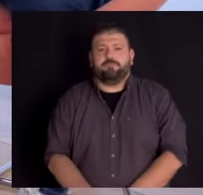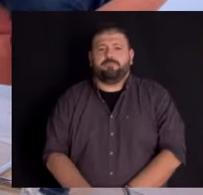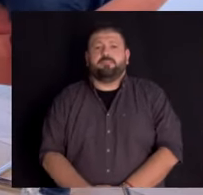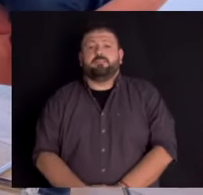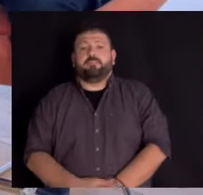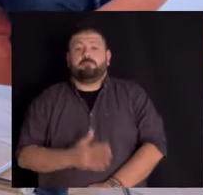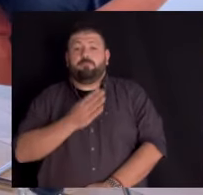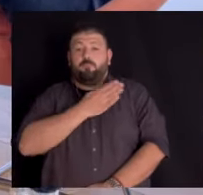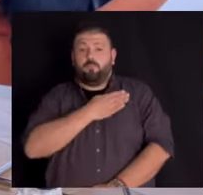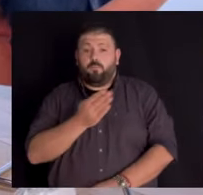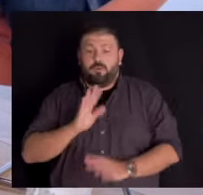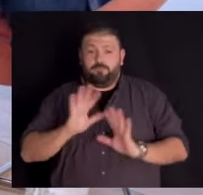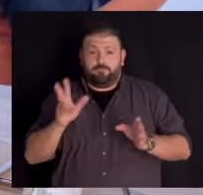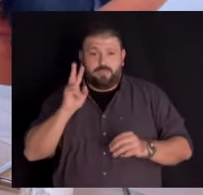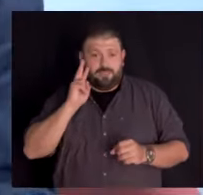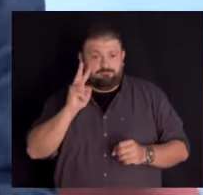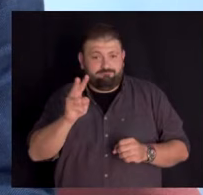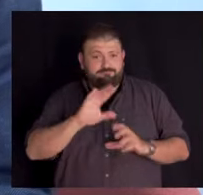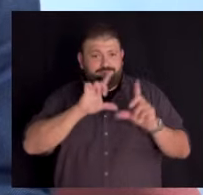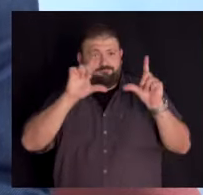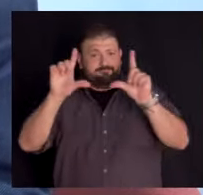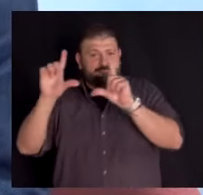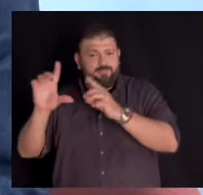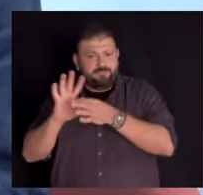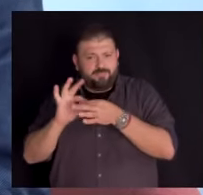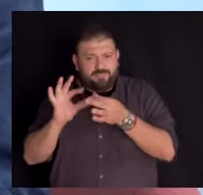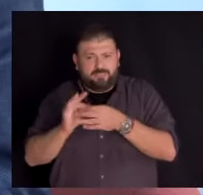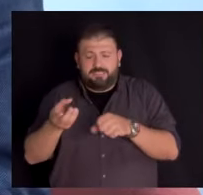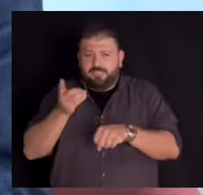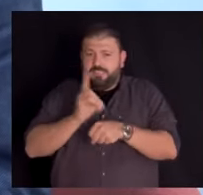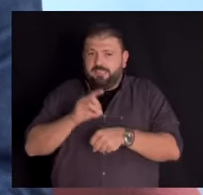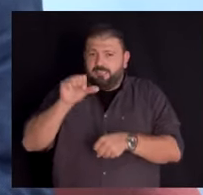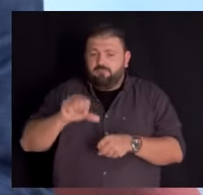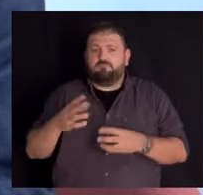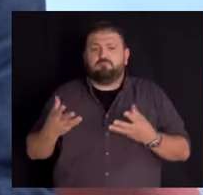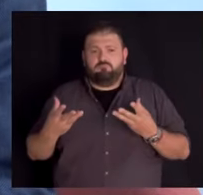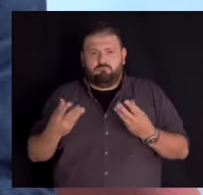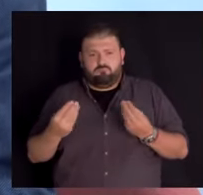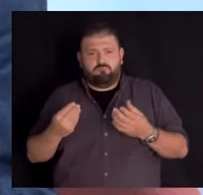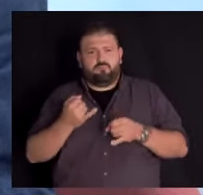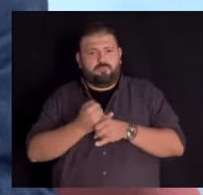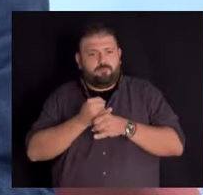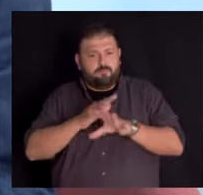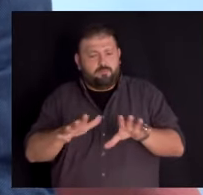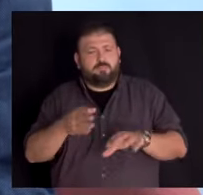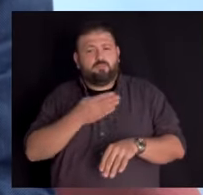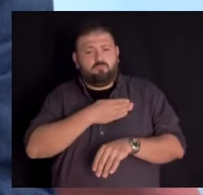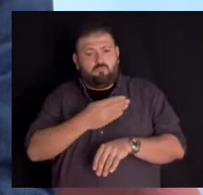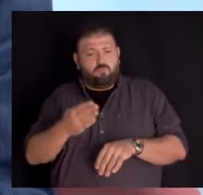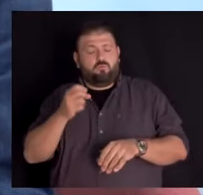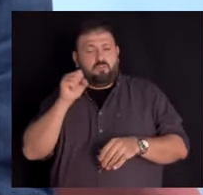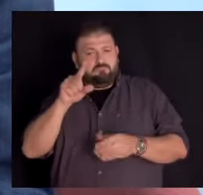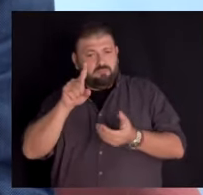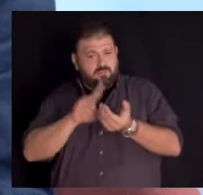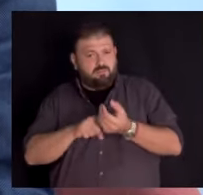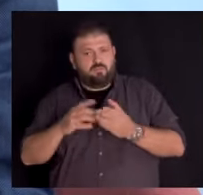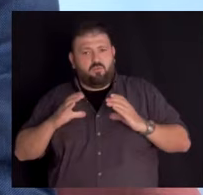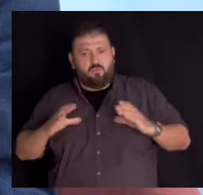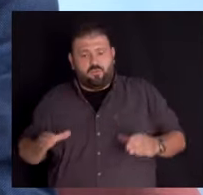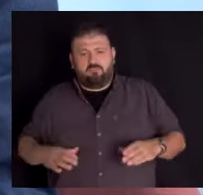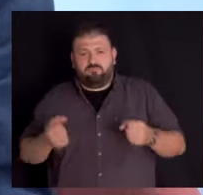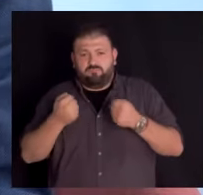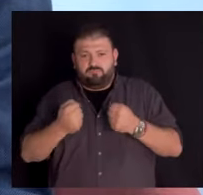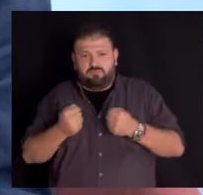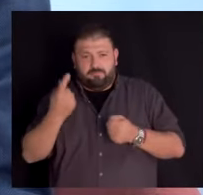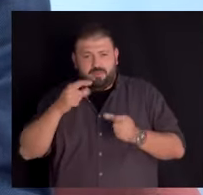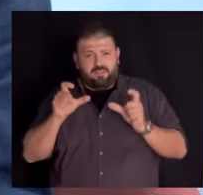Bueno, pues ahí está, ¿no? Ha sido un gran panel el que tuvimos el día de hoy. Tuvimos mucha información muy buena. De verdad que fue muchísimo.